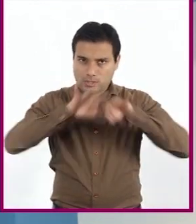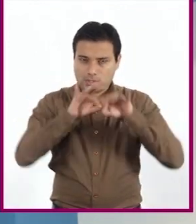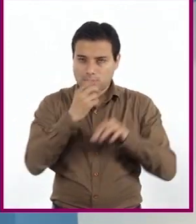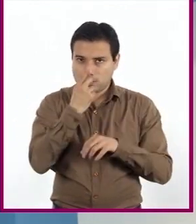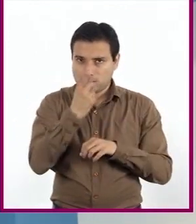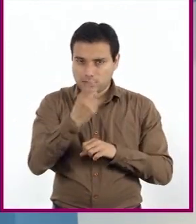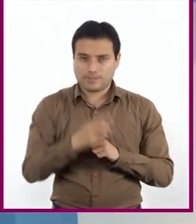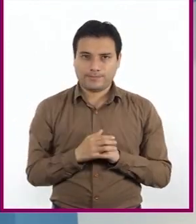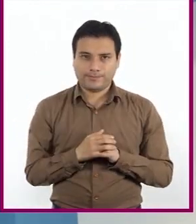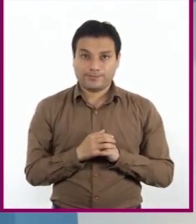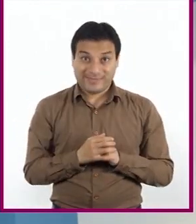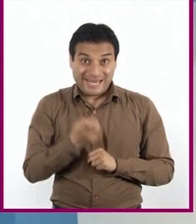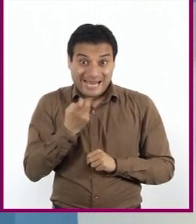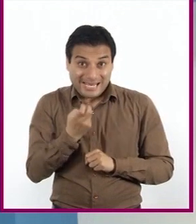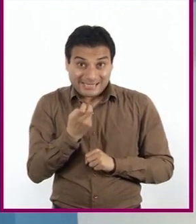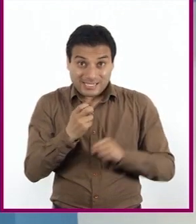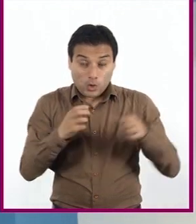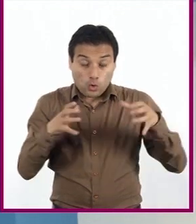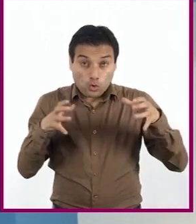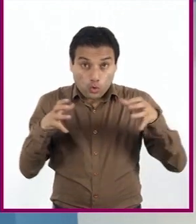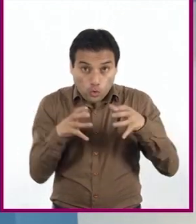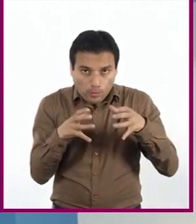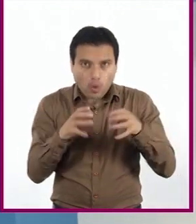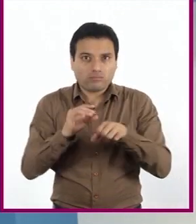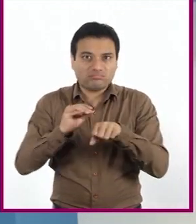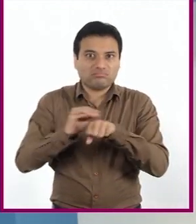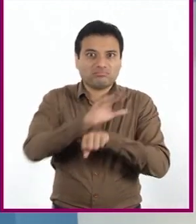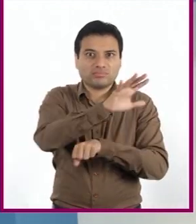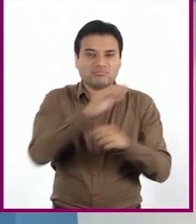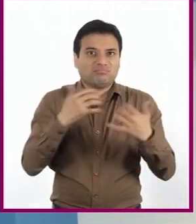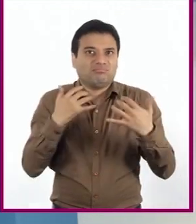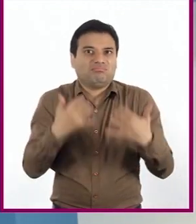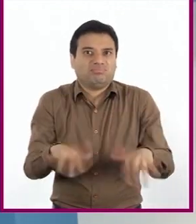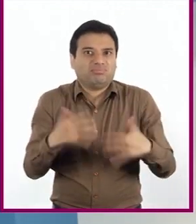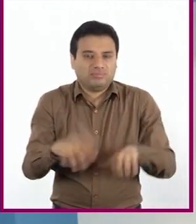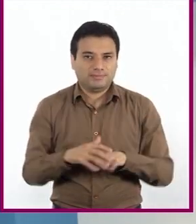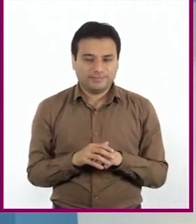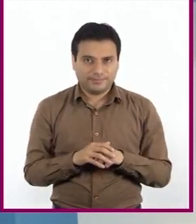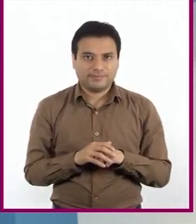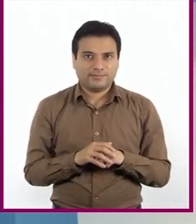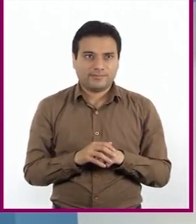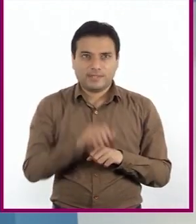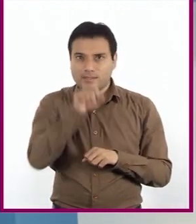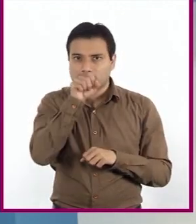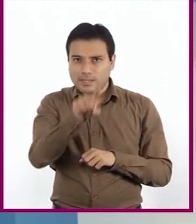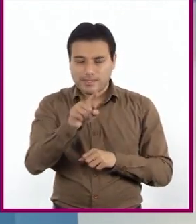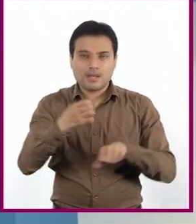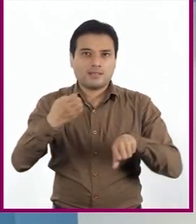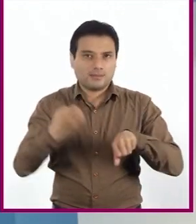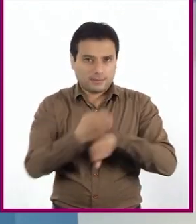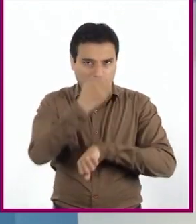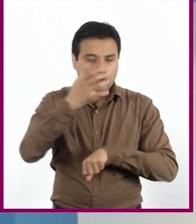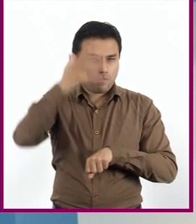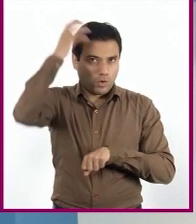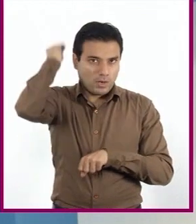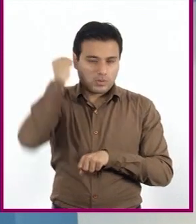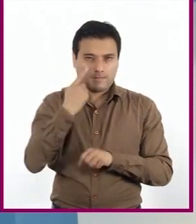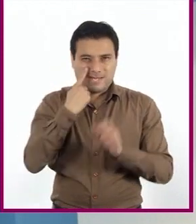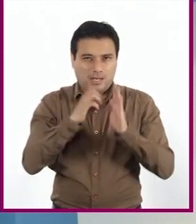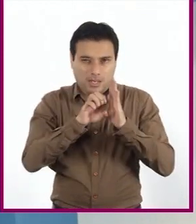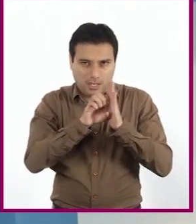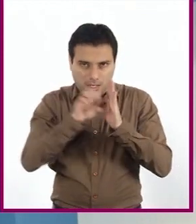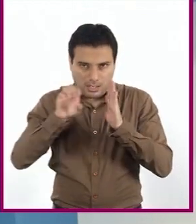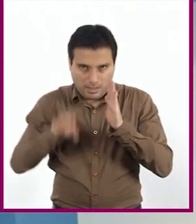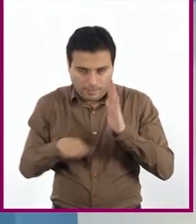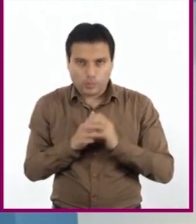la influencia de esta cultura ha llegado a regiones tan lejanas como las del actual estado de Morelos. Por ejemplo,